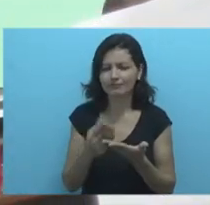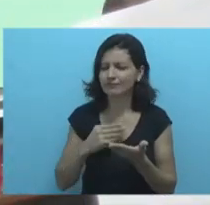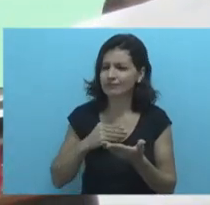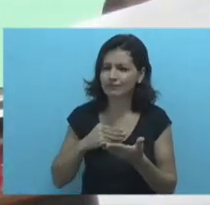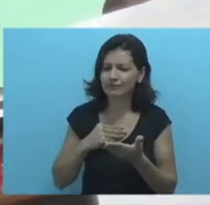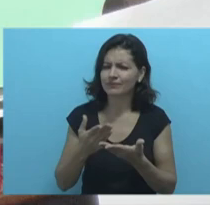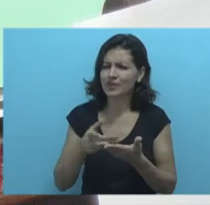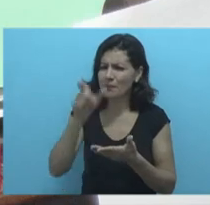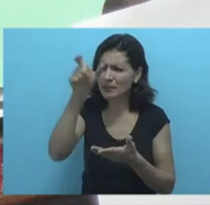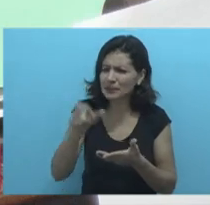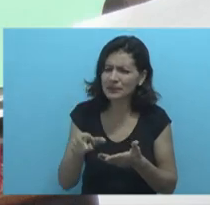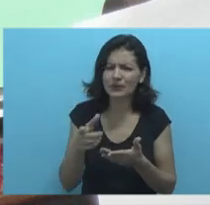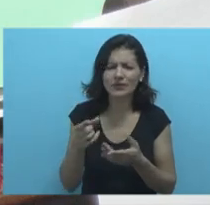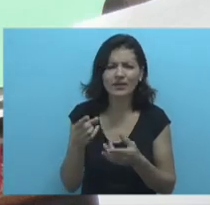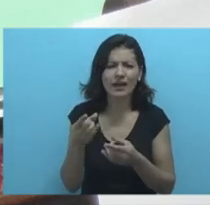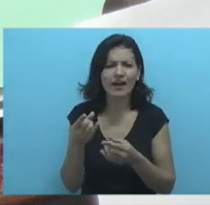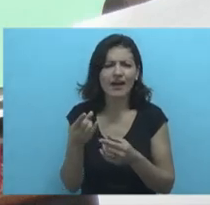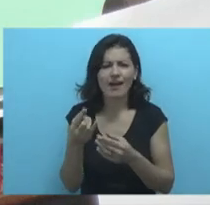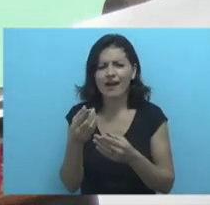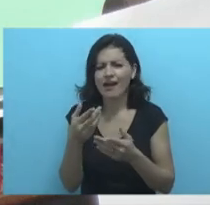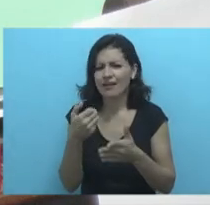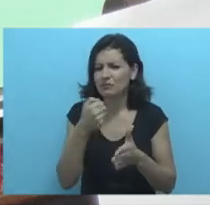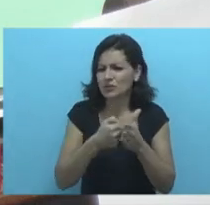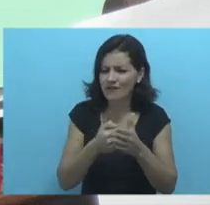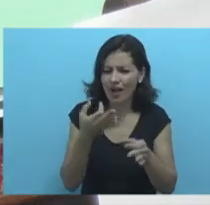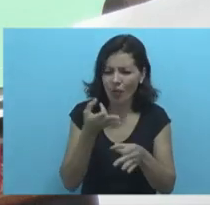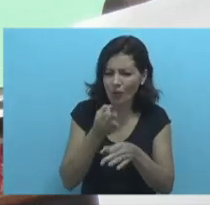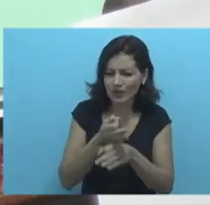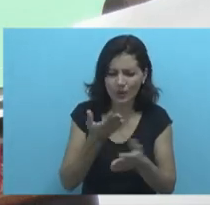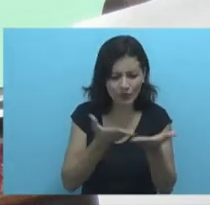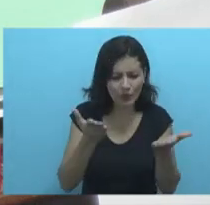de esa persona criada en la educación pública, de esa persona